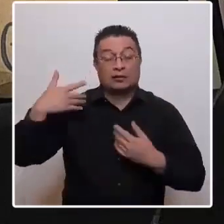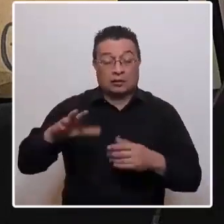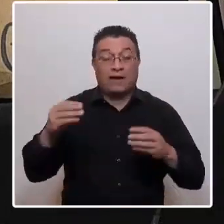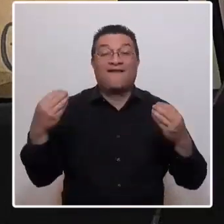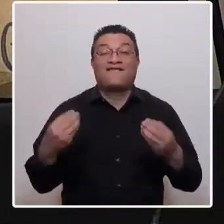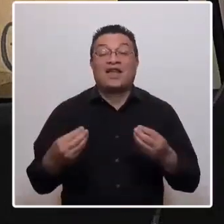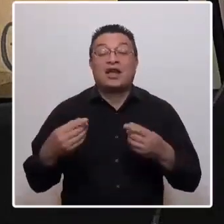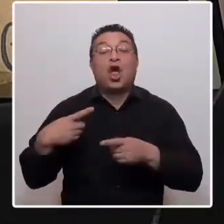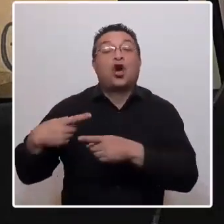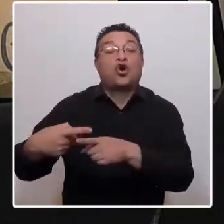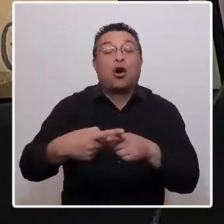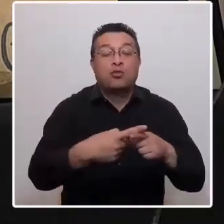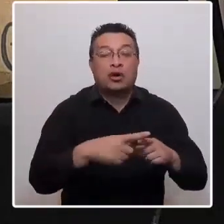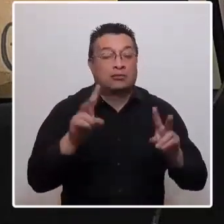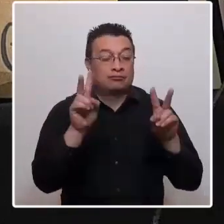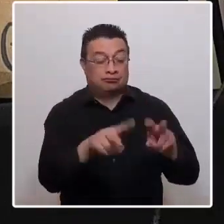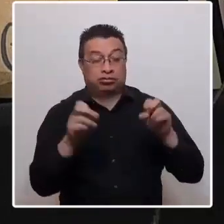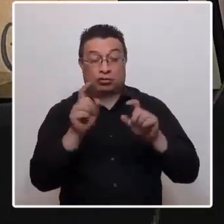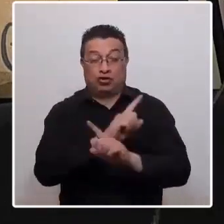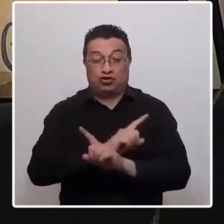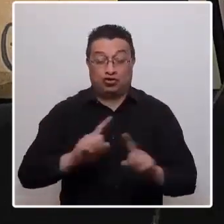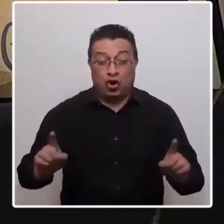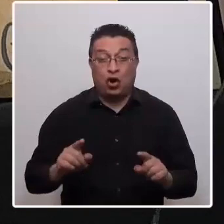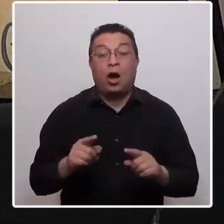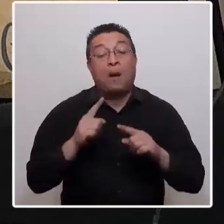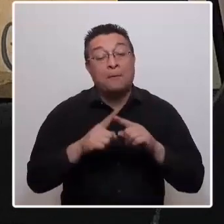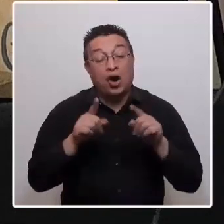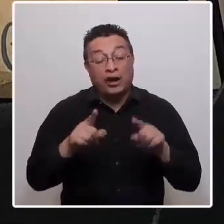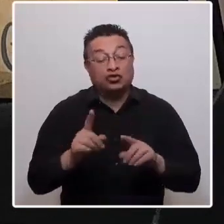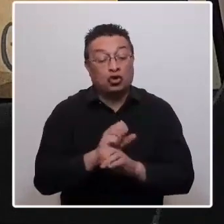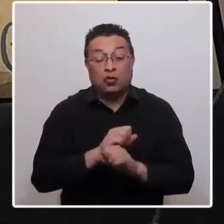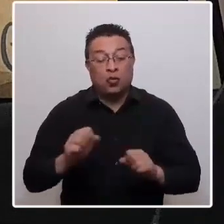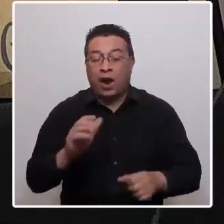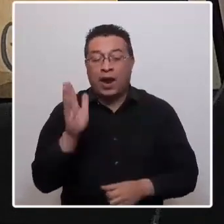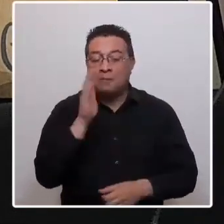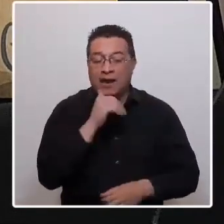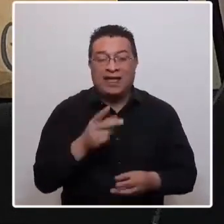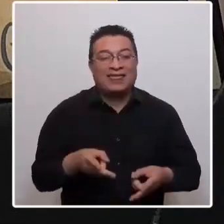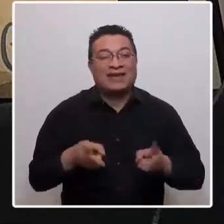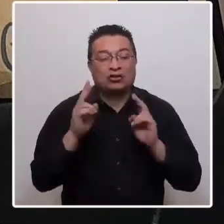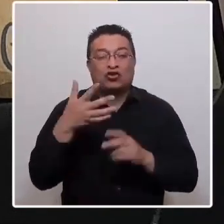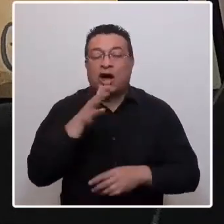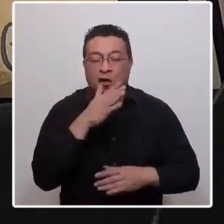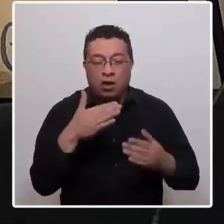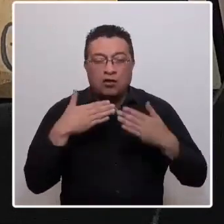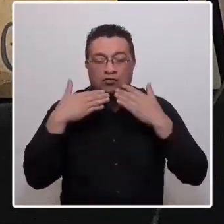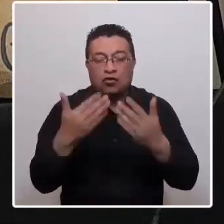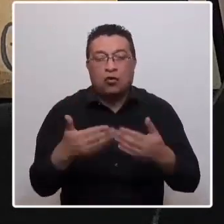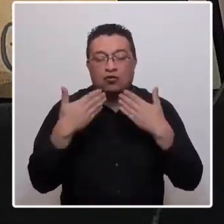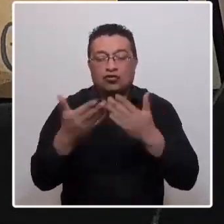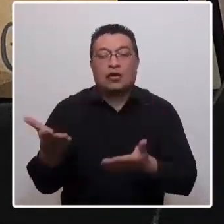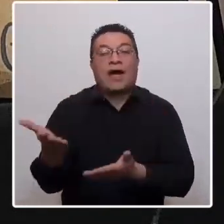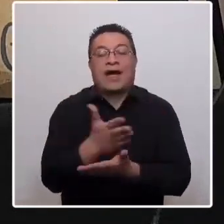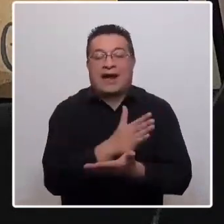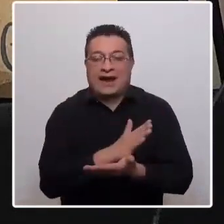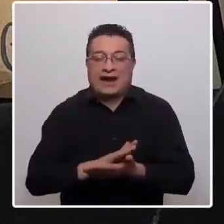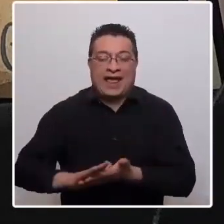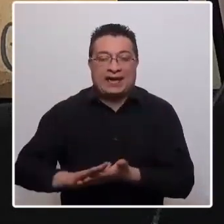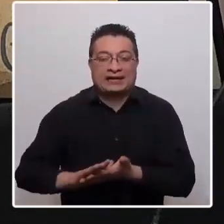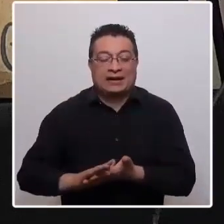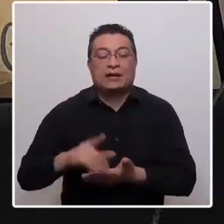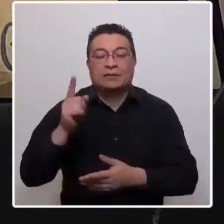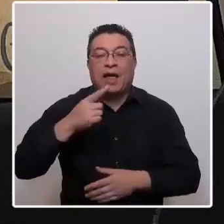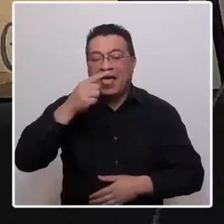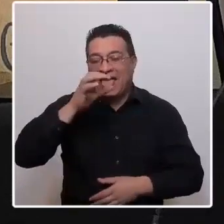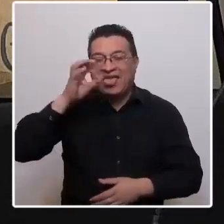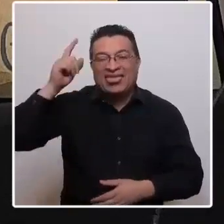comunes inapropiables, por lo cual ya no habrá más derechos de aguas entregados gratuitamente en